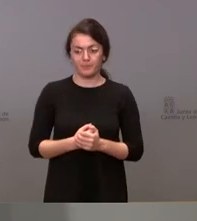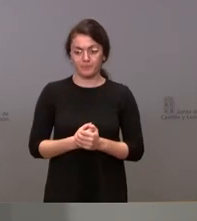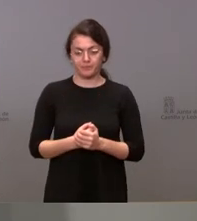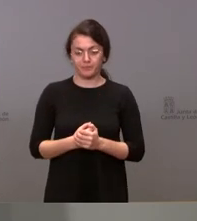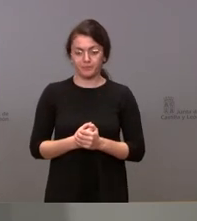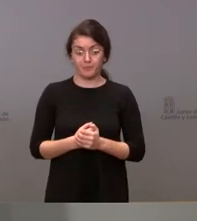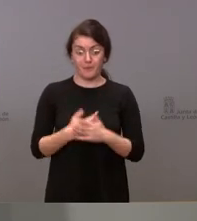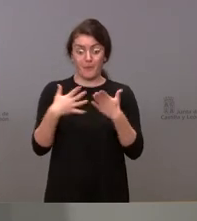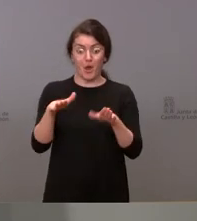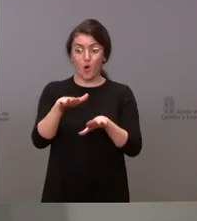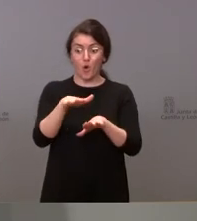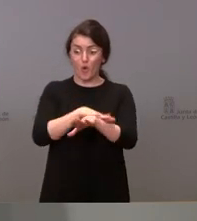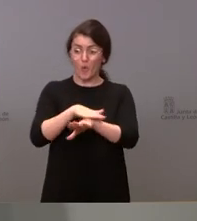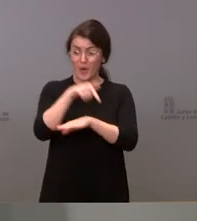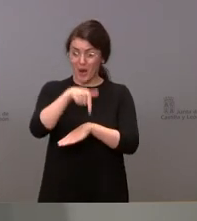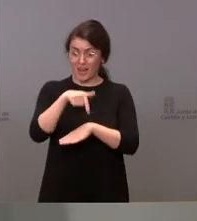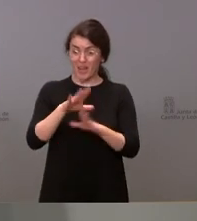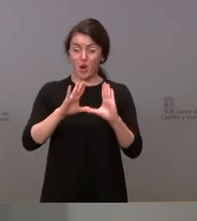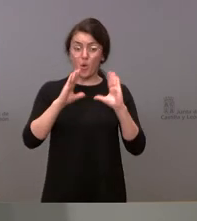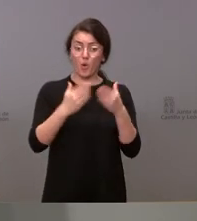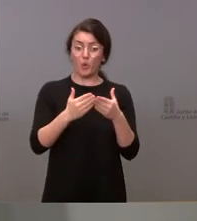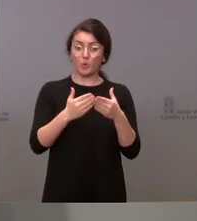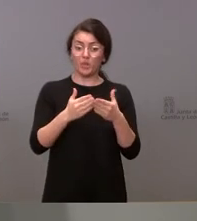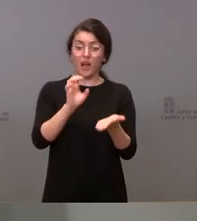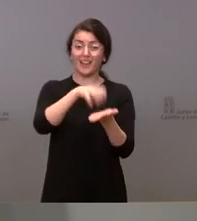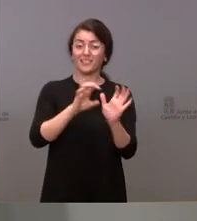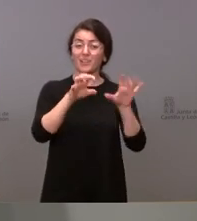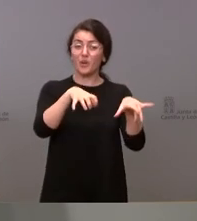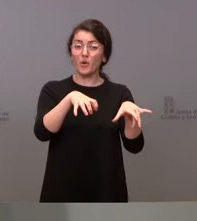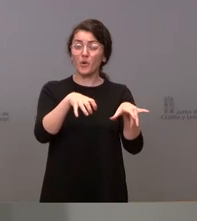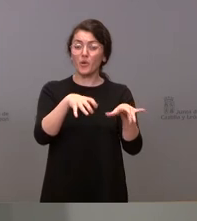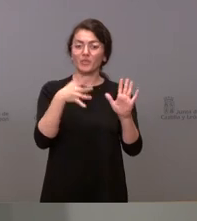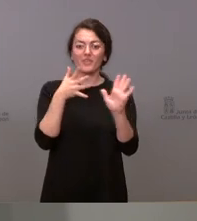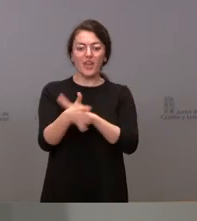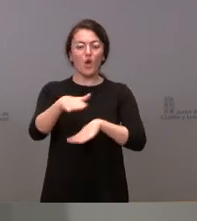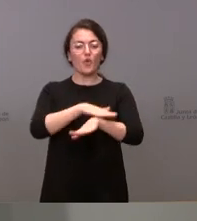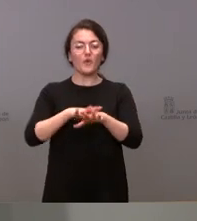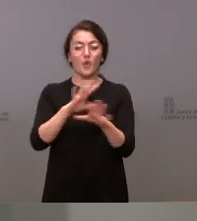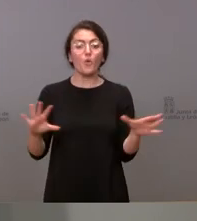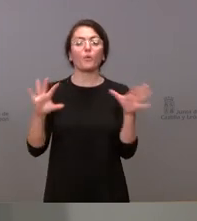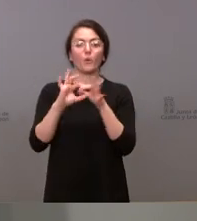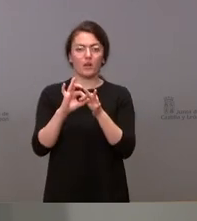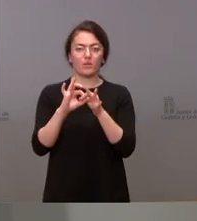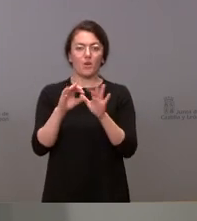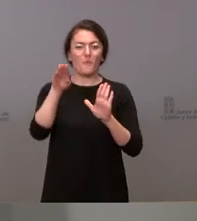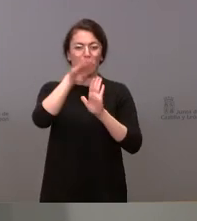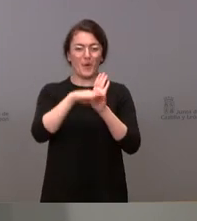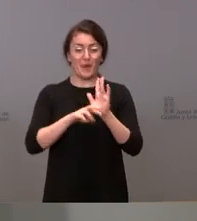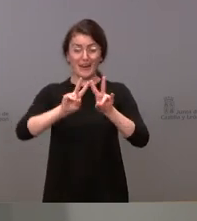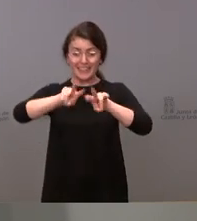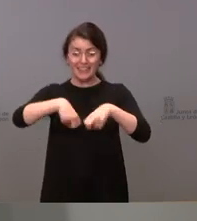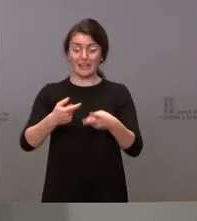Pero el gobierno que gobierna la Junta de Castilla y León es un gobierno de coalición, con un programa de regeneración que